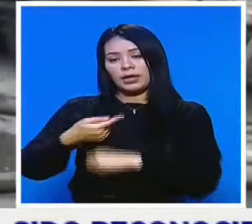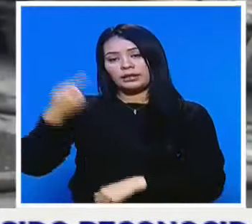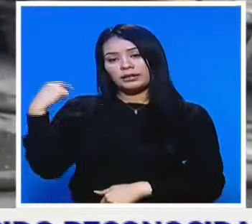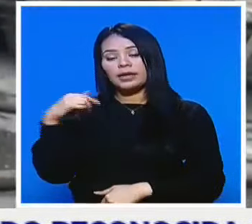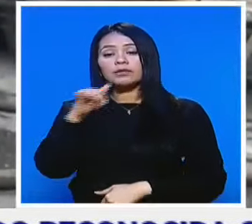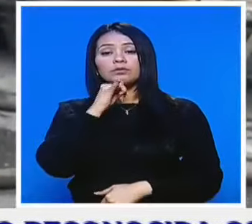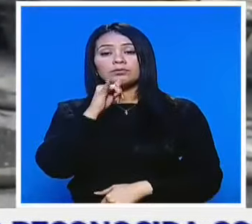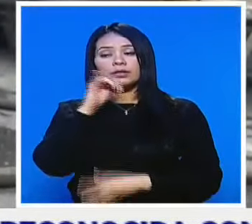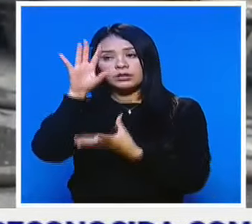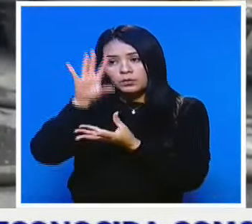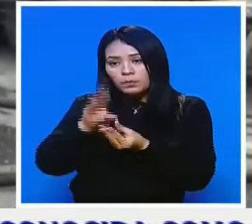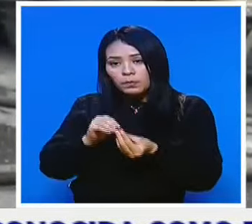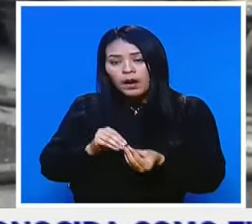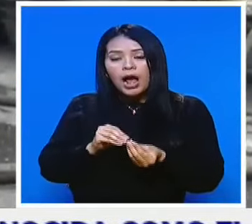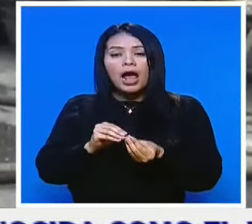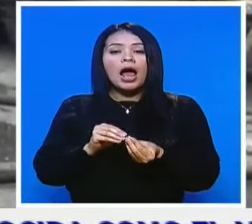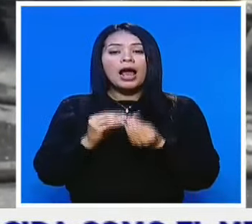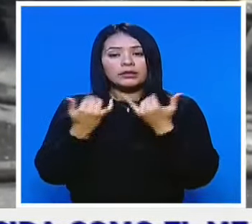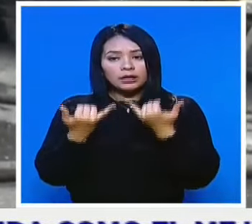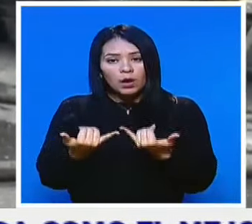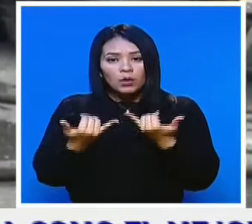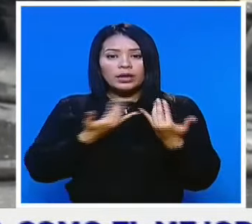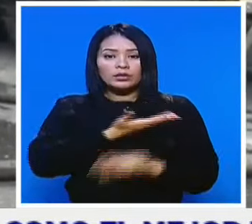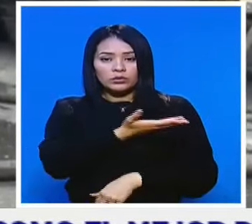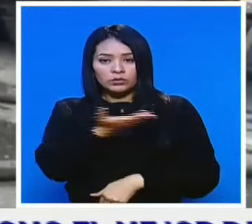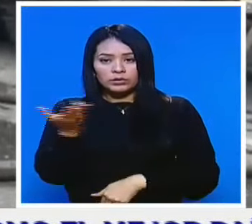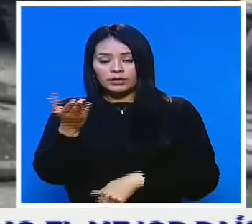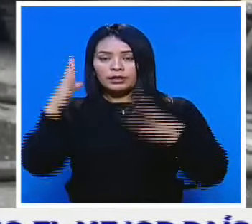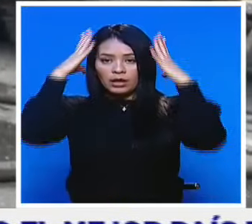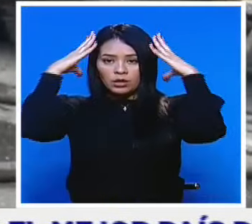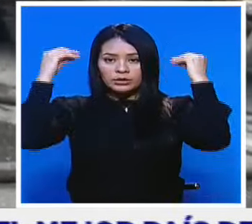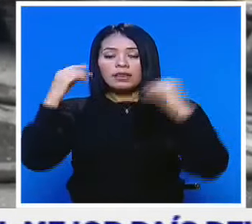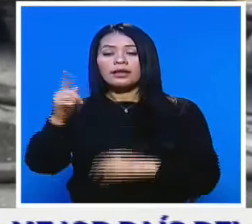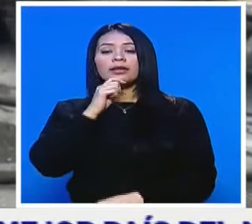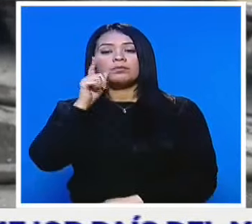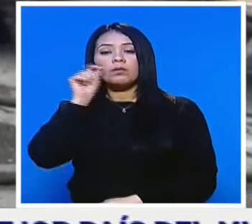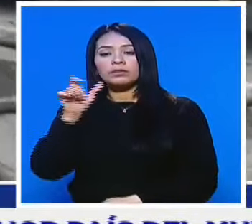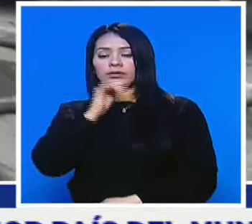información que yo tengo para compartir con ustedes desde acá, desde La Hoyada. William Sánchez, Noticias Venevisión.